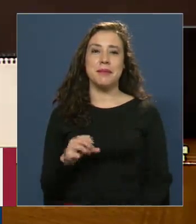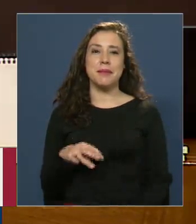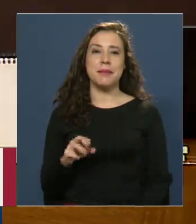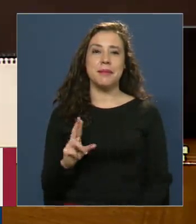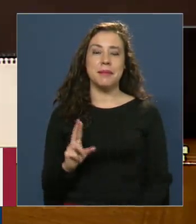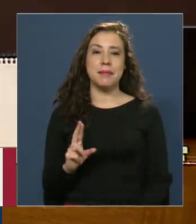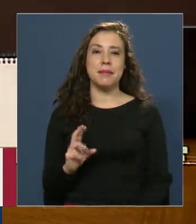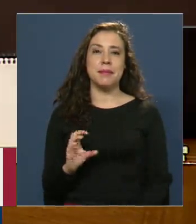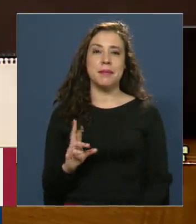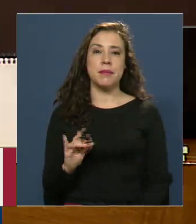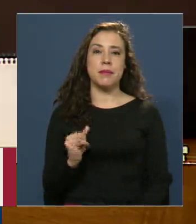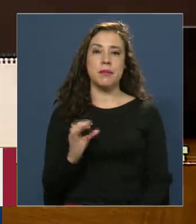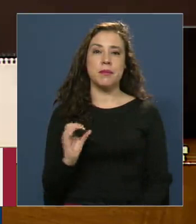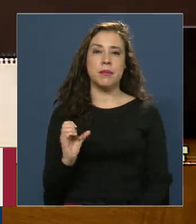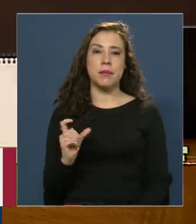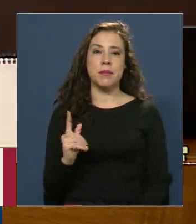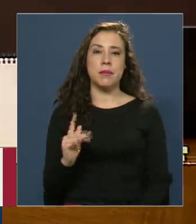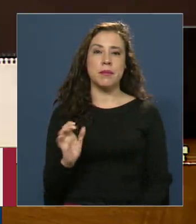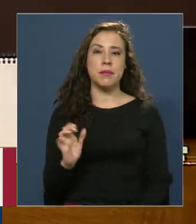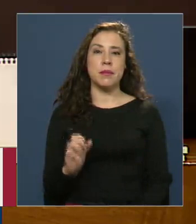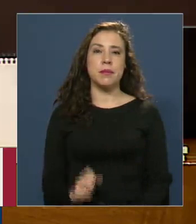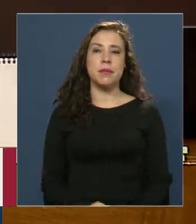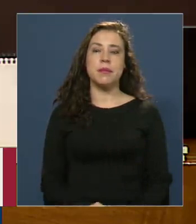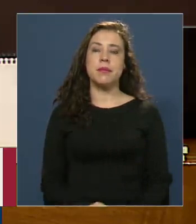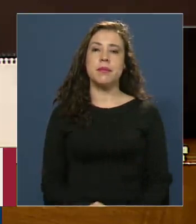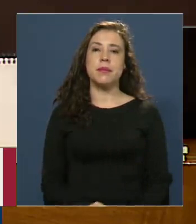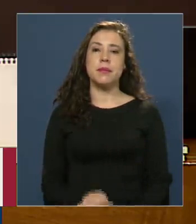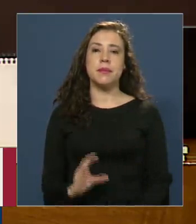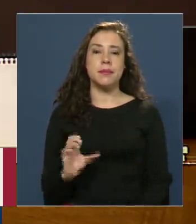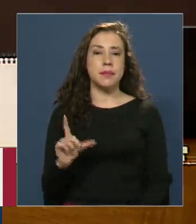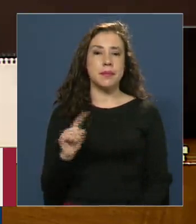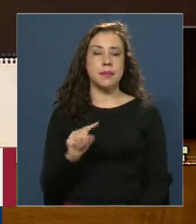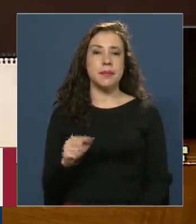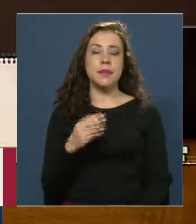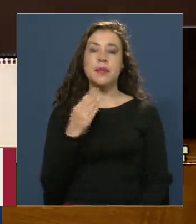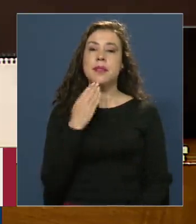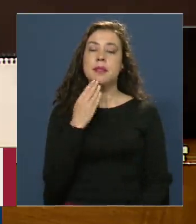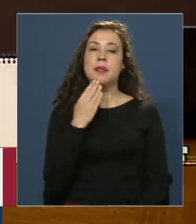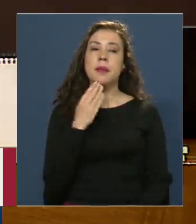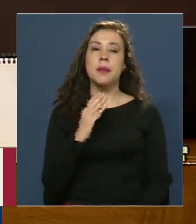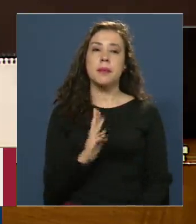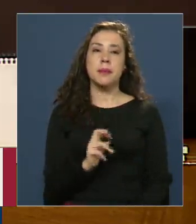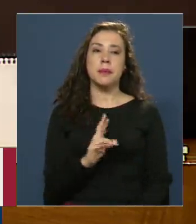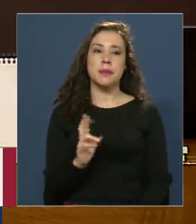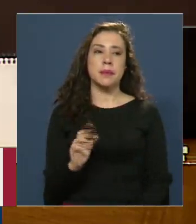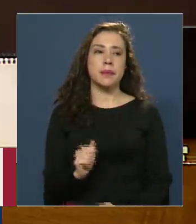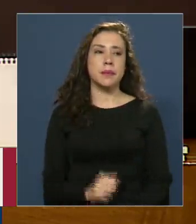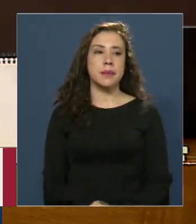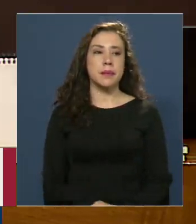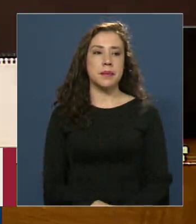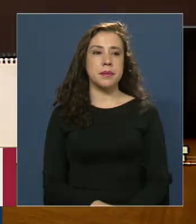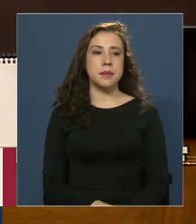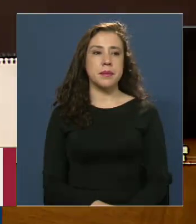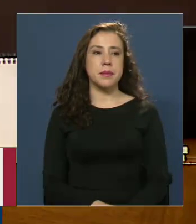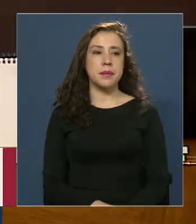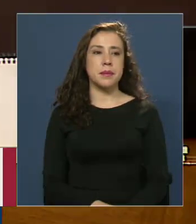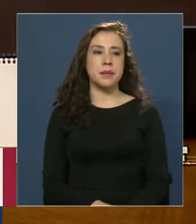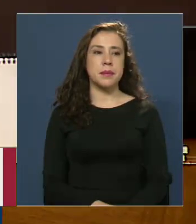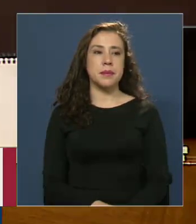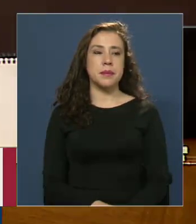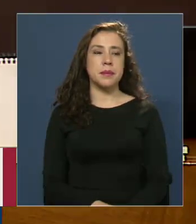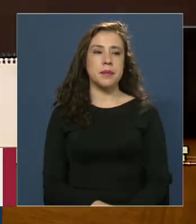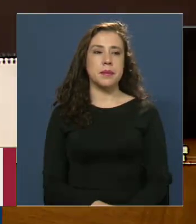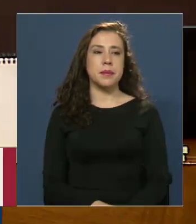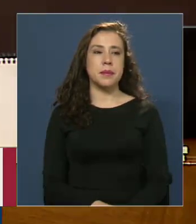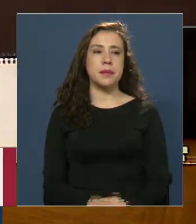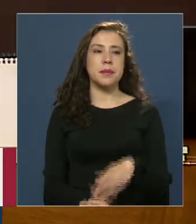Mancilla, don Luciano Cruz Coque, don Ricardo Celis Araya y don Boris Barrera Moreno. Le ofrezco la palabra entonces